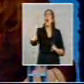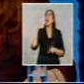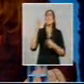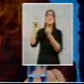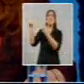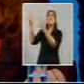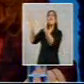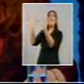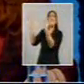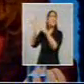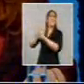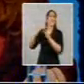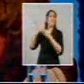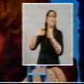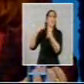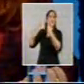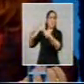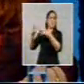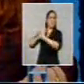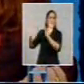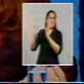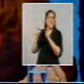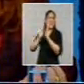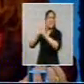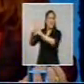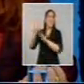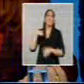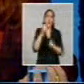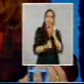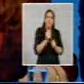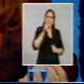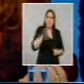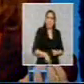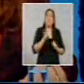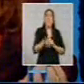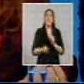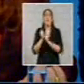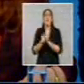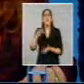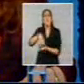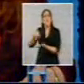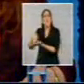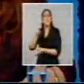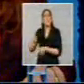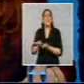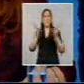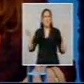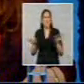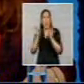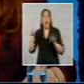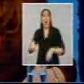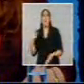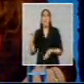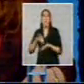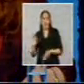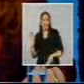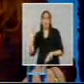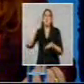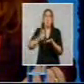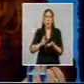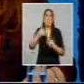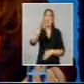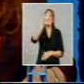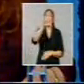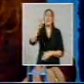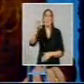importaciones, y también a la industria textil. Hoy estamos agregando con una inversión de más de 53